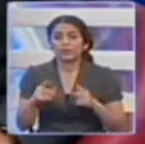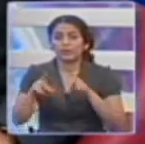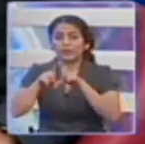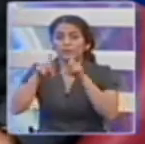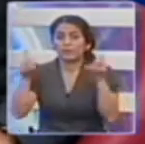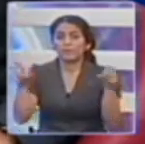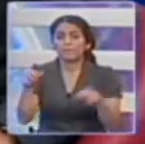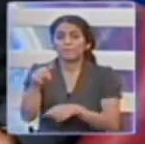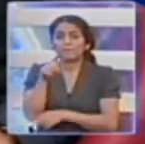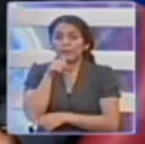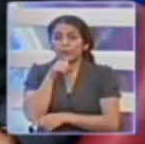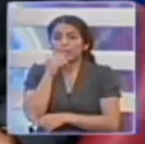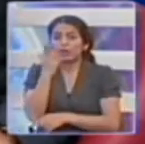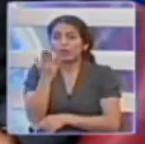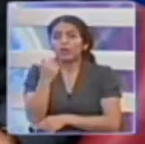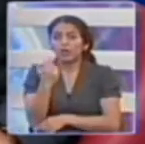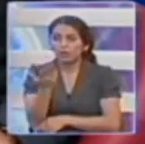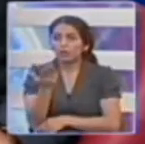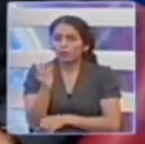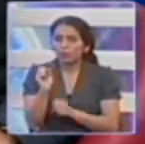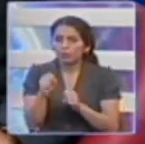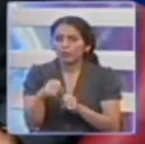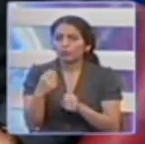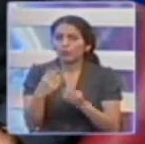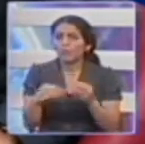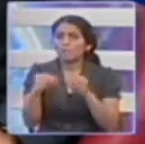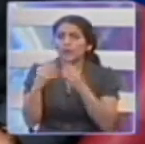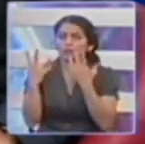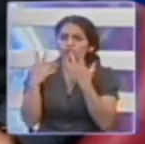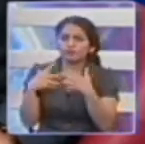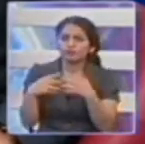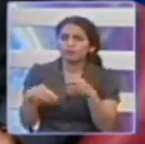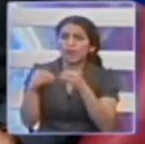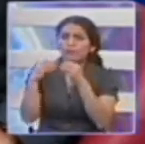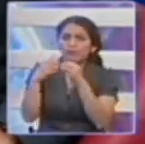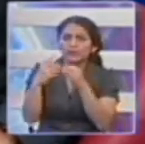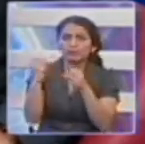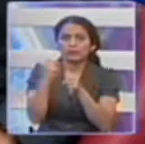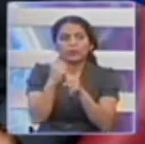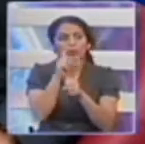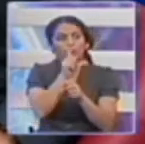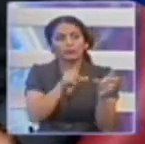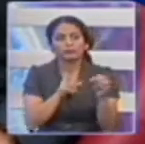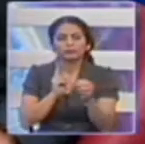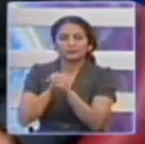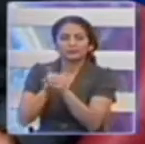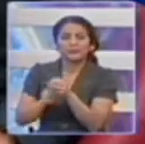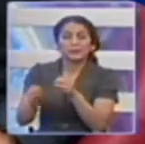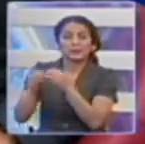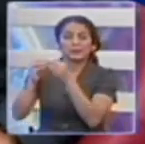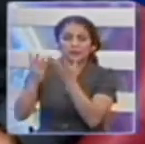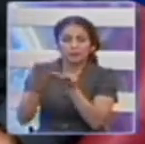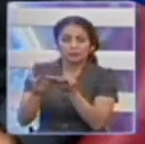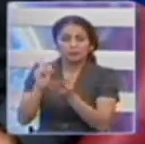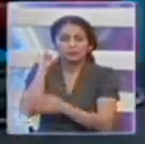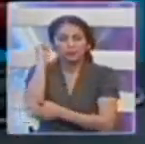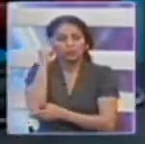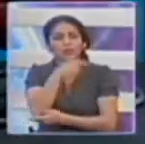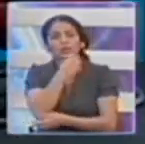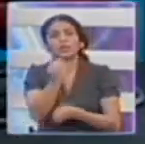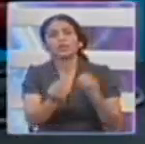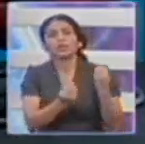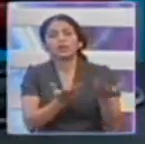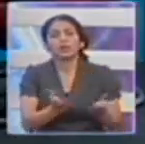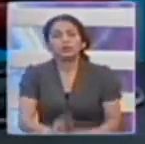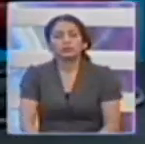único capaz de generar puestos de trabajo de forma sostenida y en el largo plazo. El gobierno lo que hace, los gobiernos lo que hacen es simplemente dar puestos